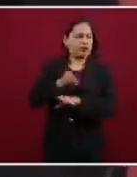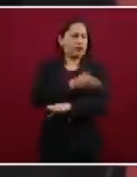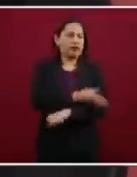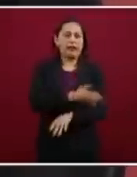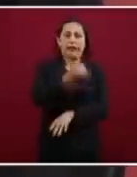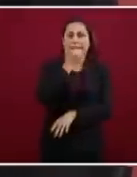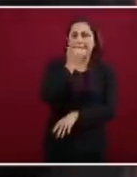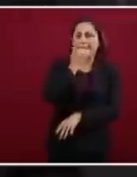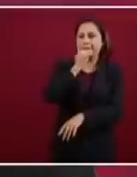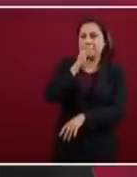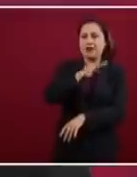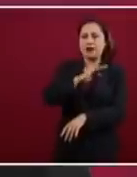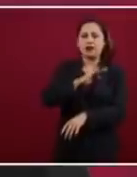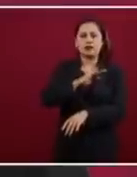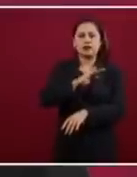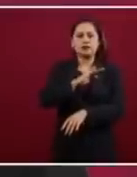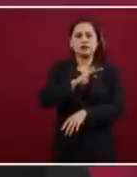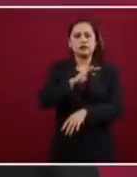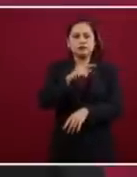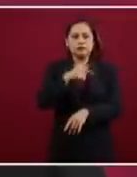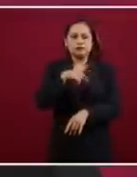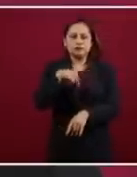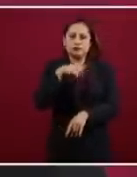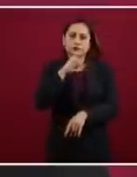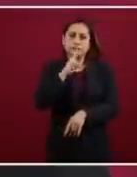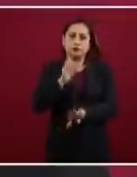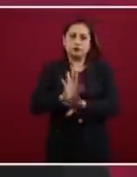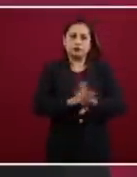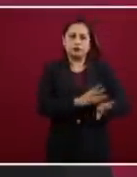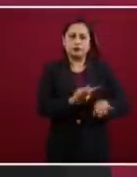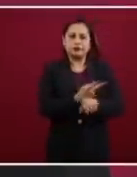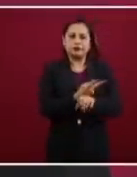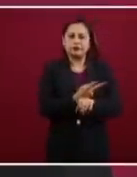no es decir